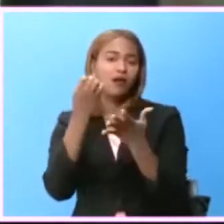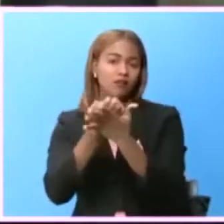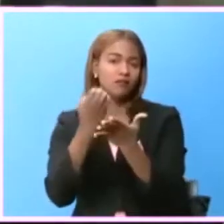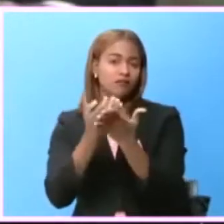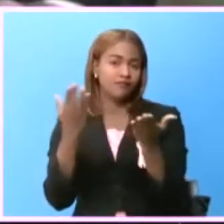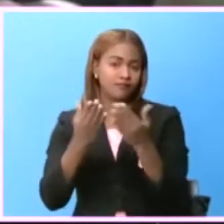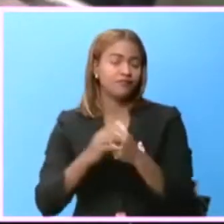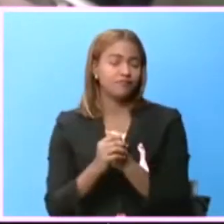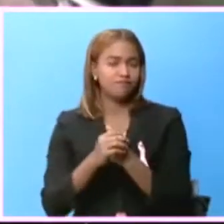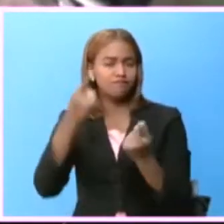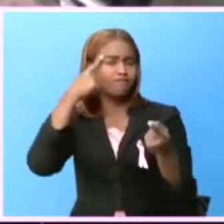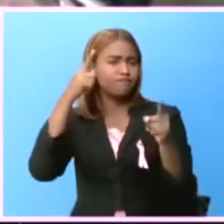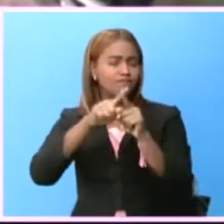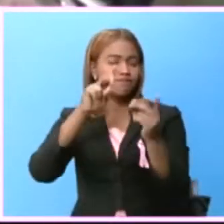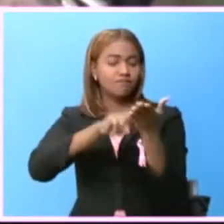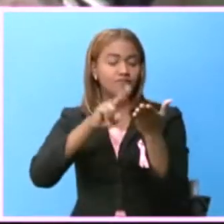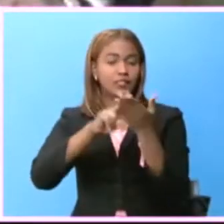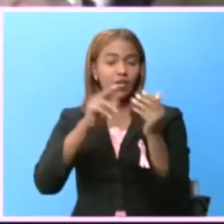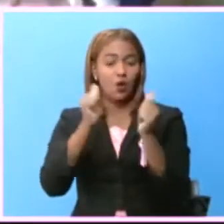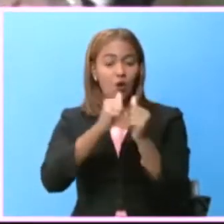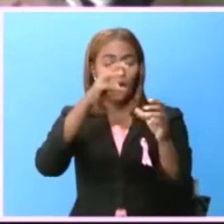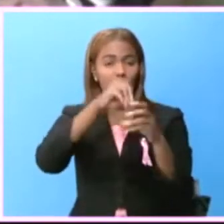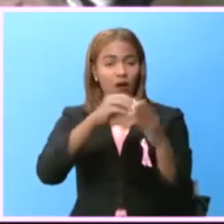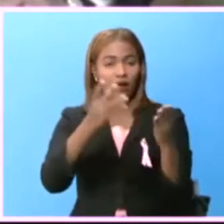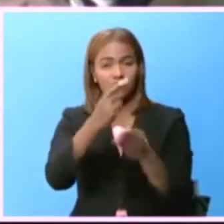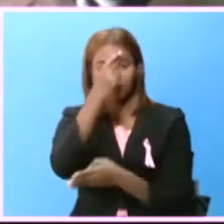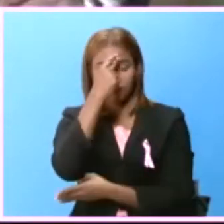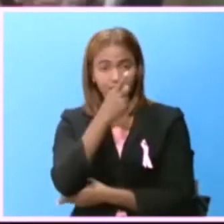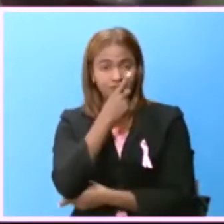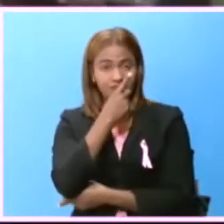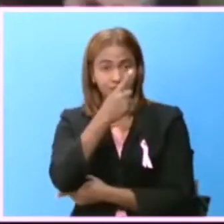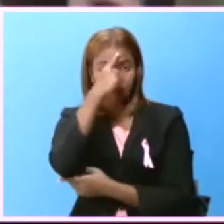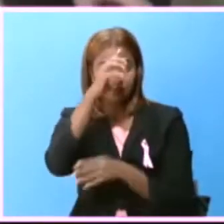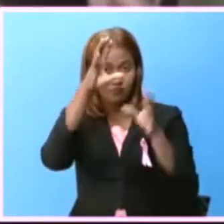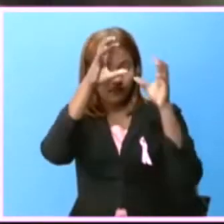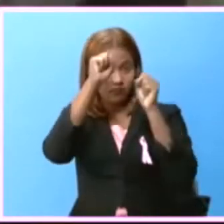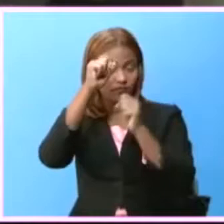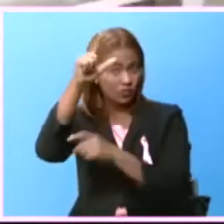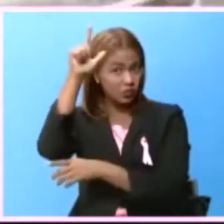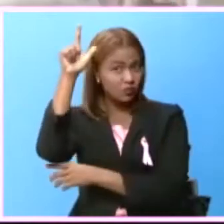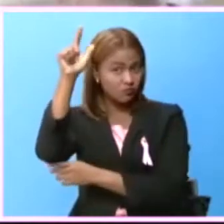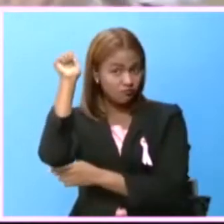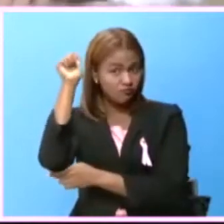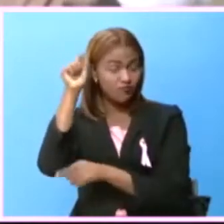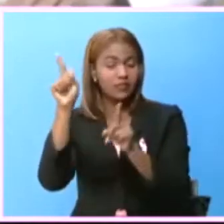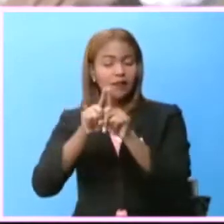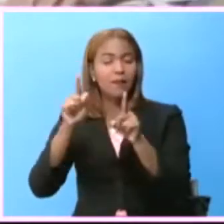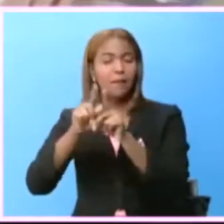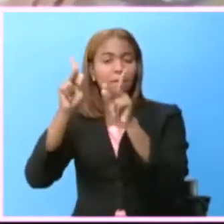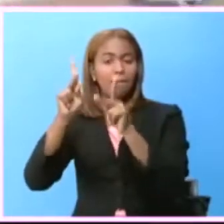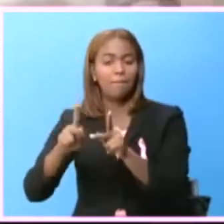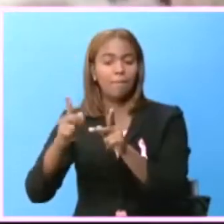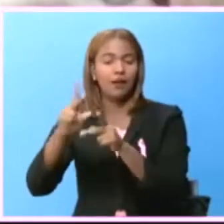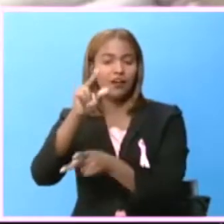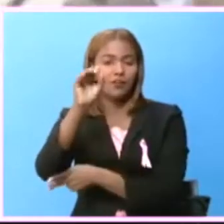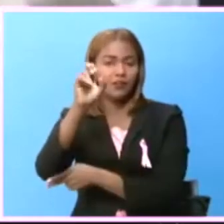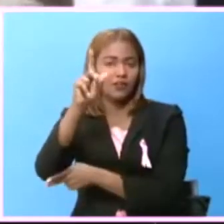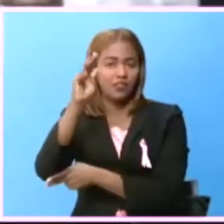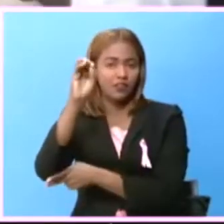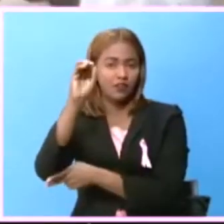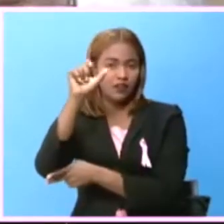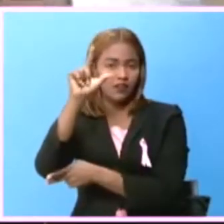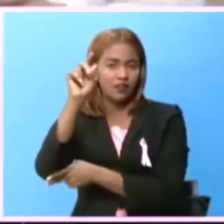Estados Unidos para promover el crecimiento en toda América Latina y el Caribe mediante la movilización de